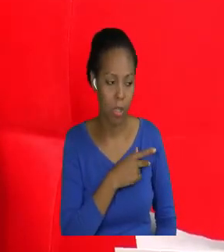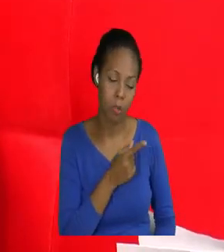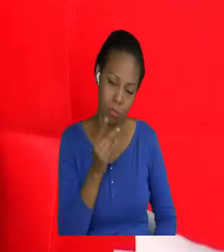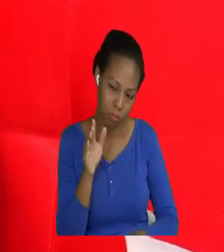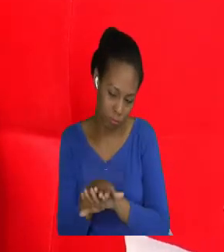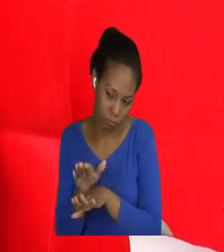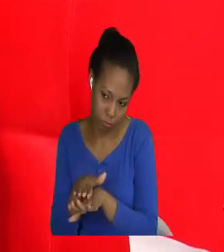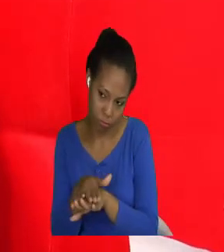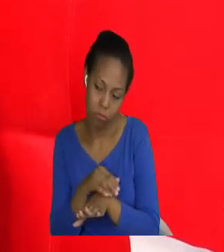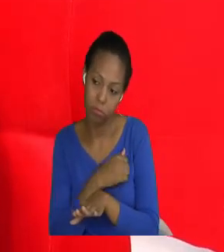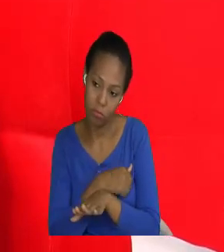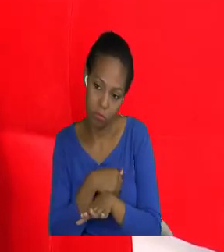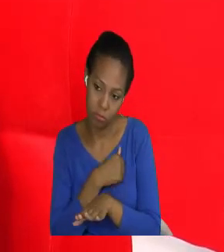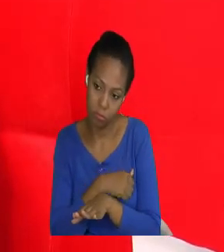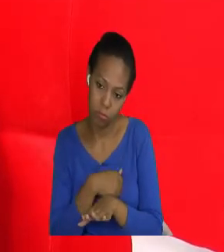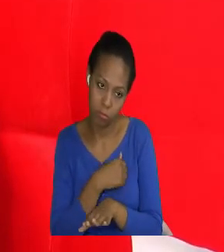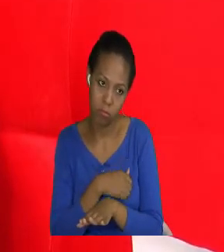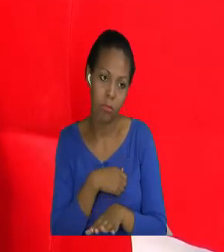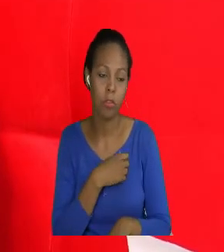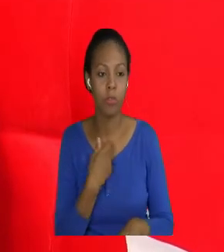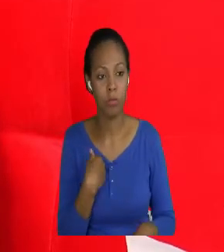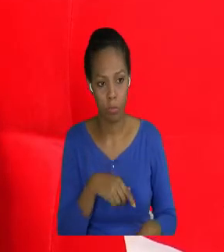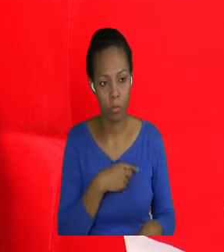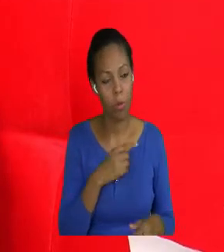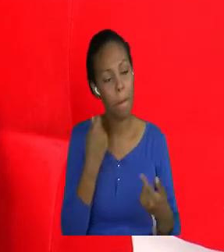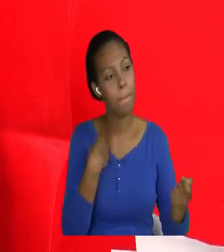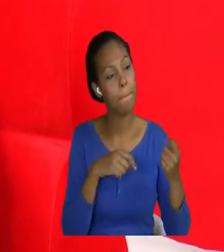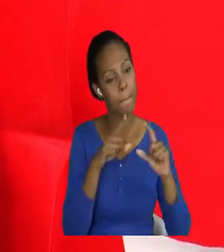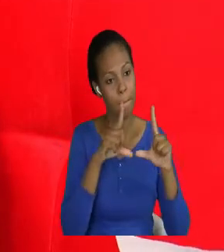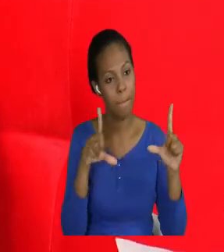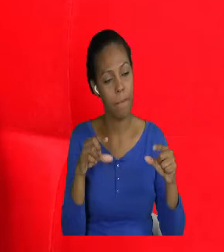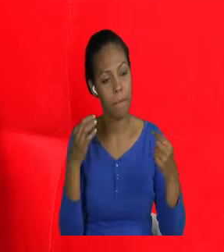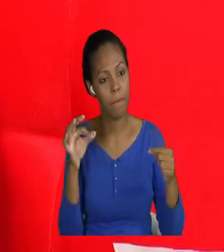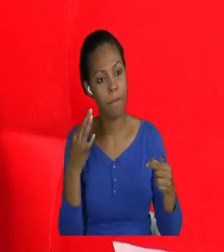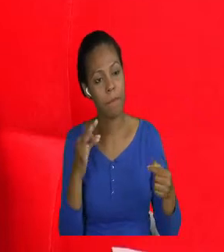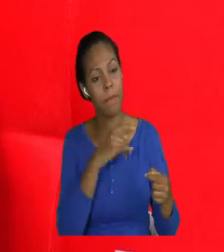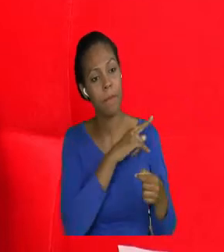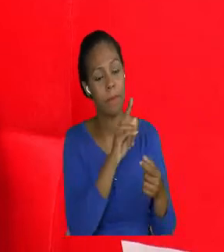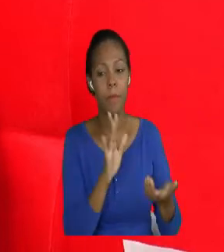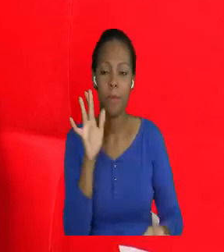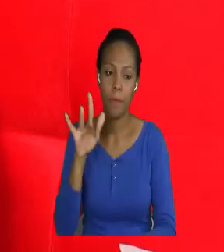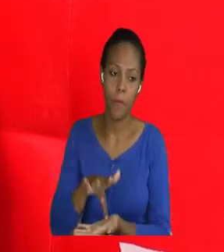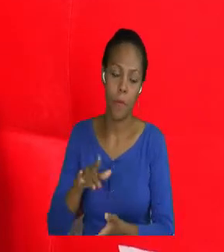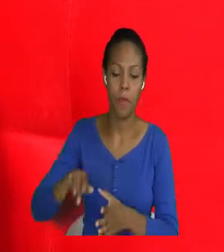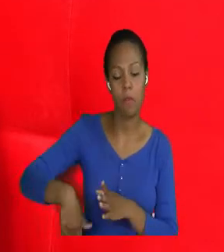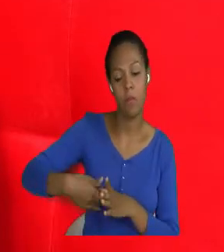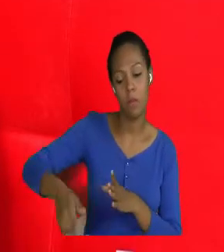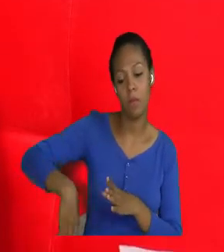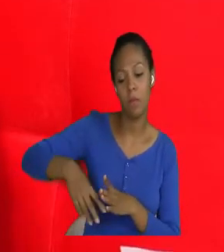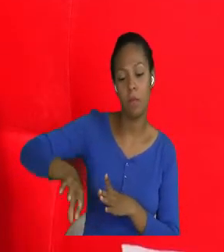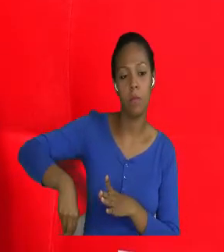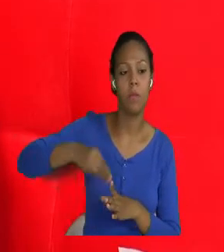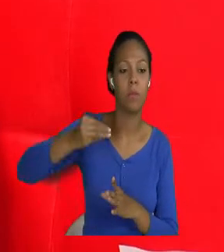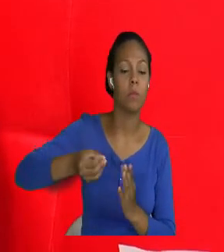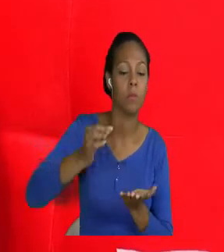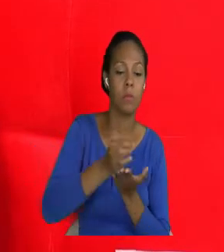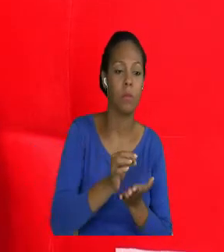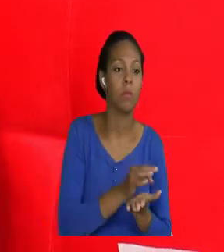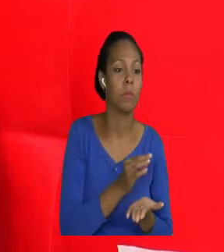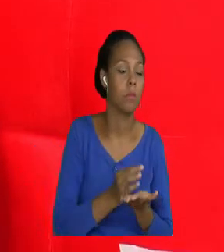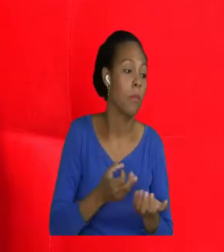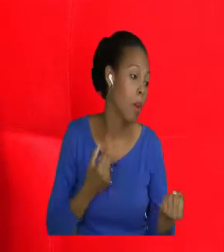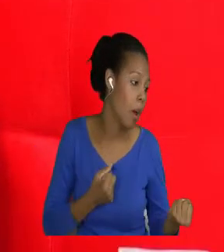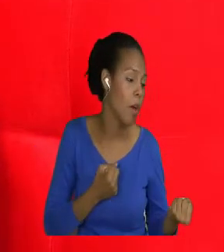que nos dejen vender a nosotros boletas allá para este bingo, para poder contribuir a esta bonita